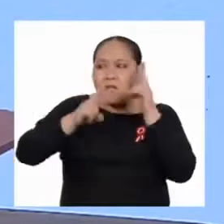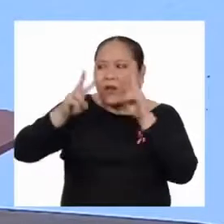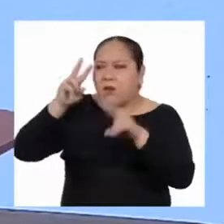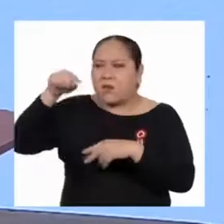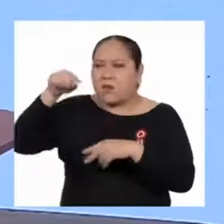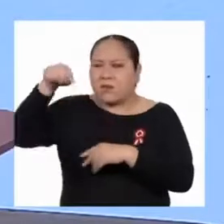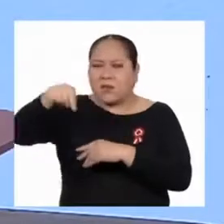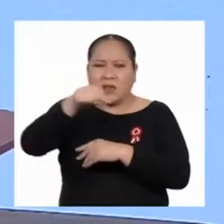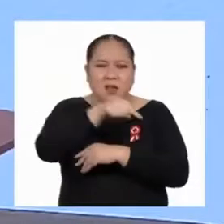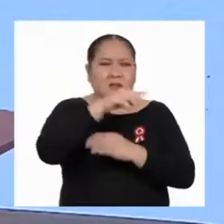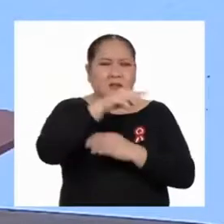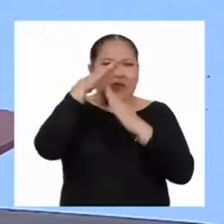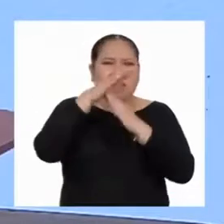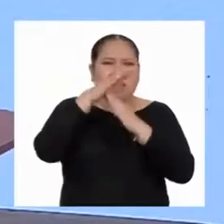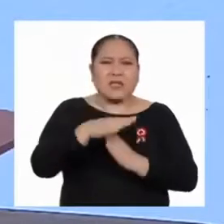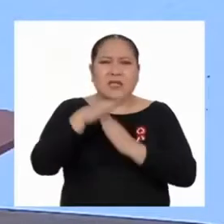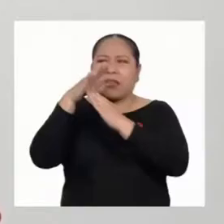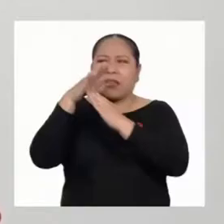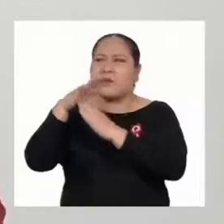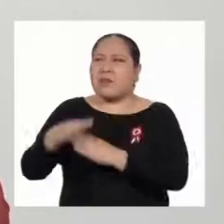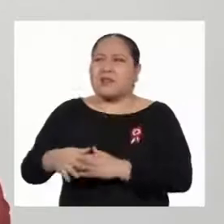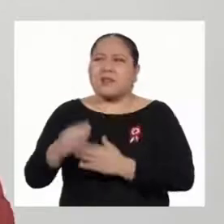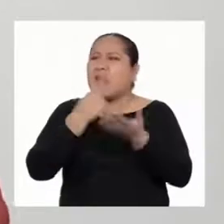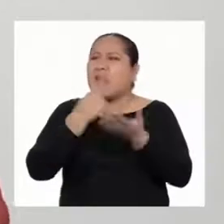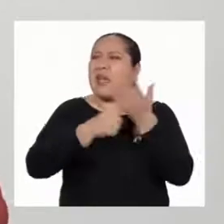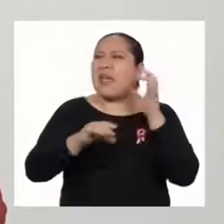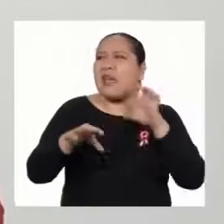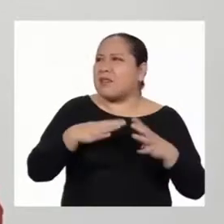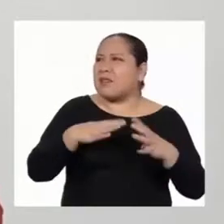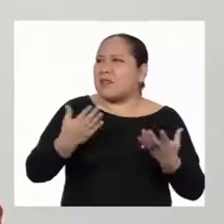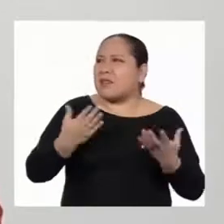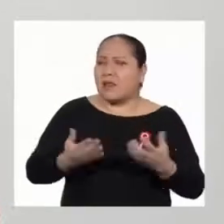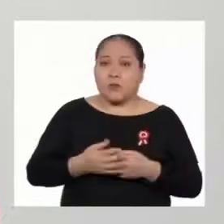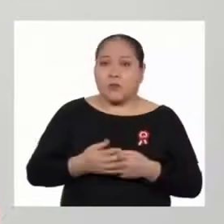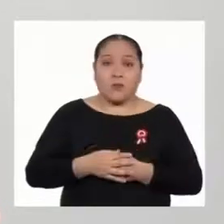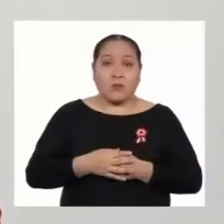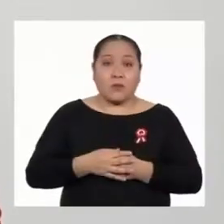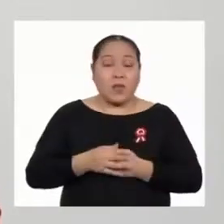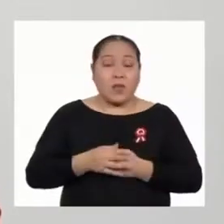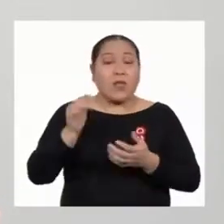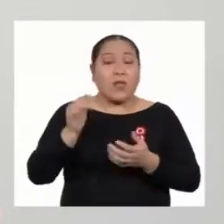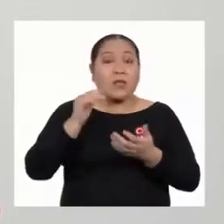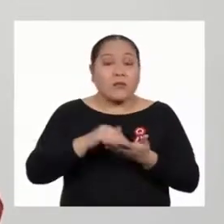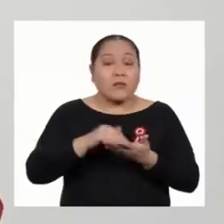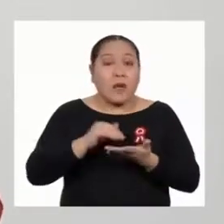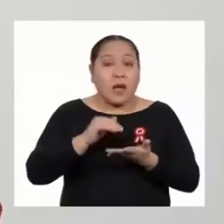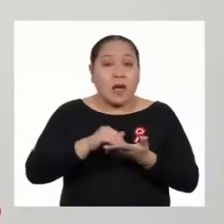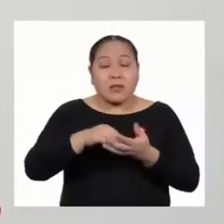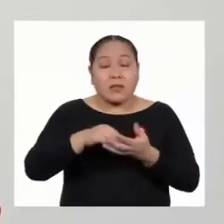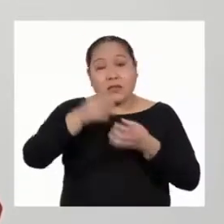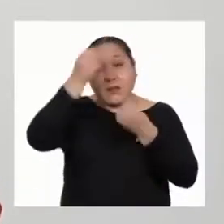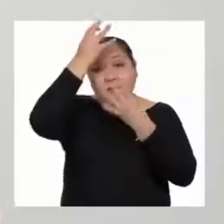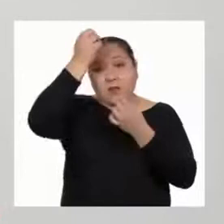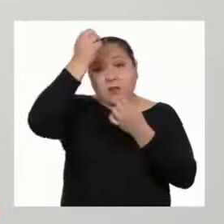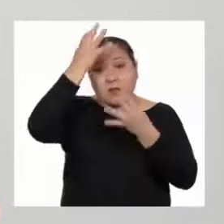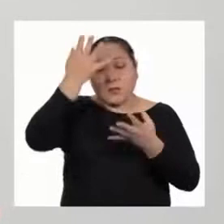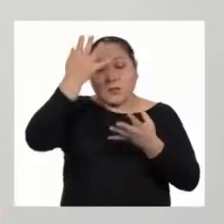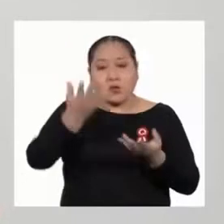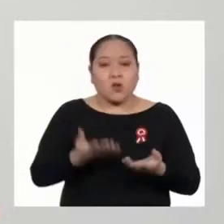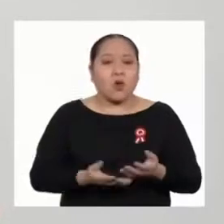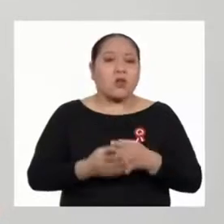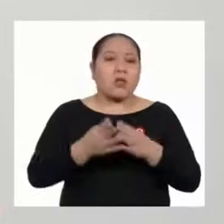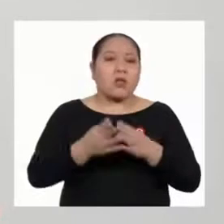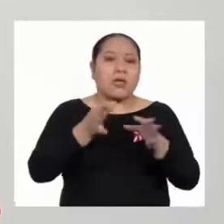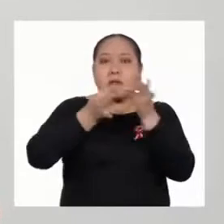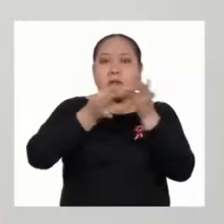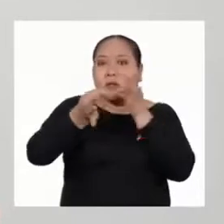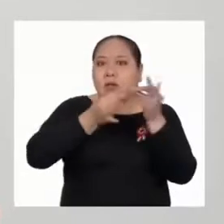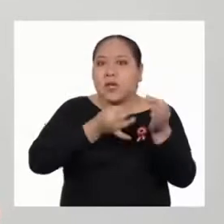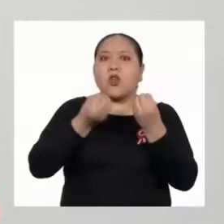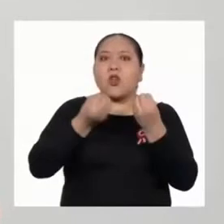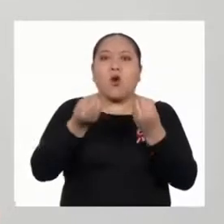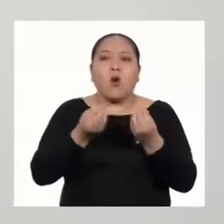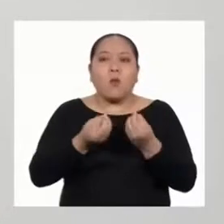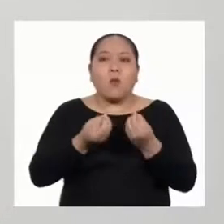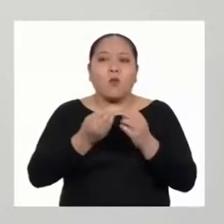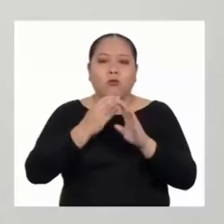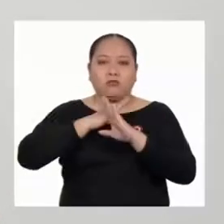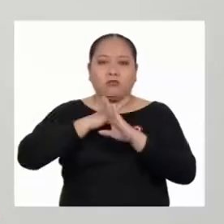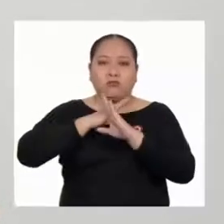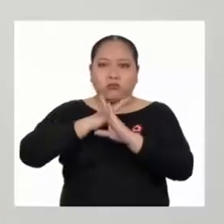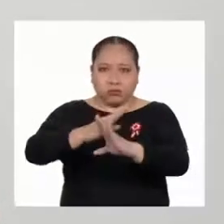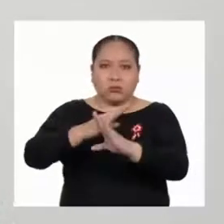de situaciones, ¿qué podemos hacer? Bueno, para tener información y argumentos para poder hacer algo al respecto, para frenar